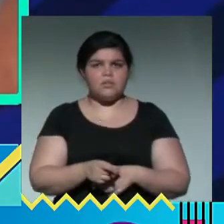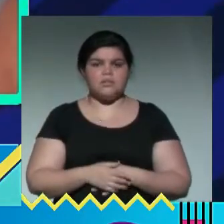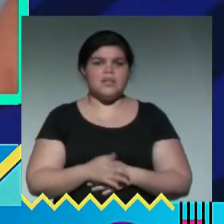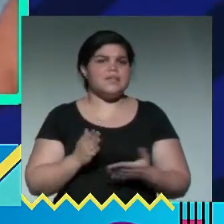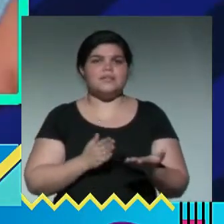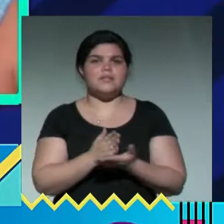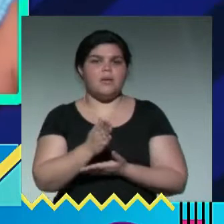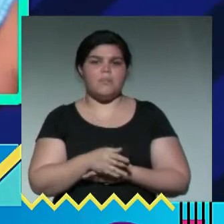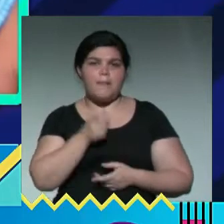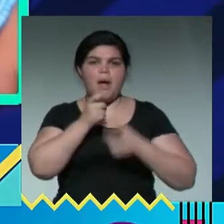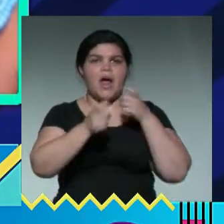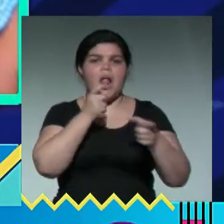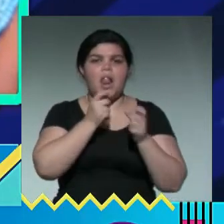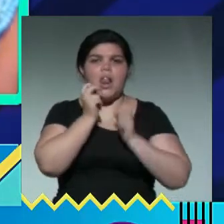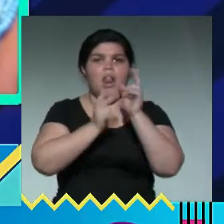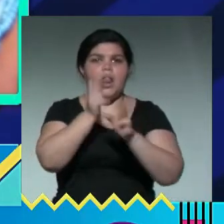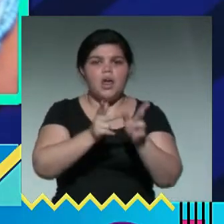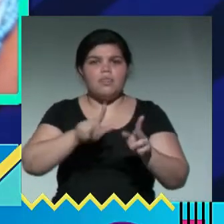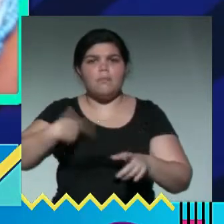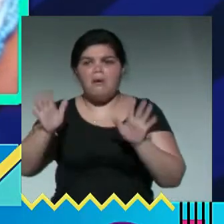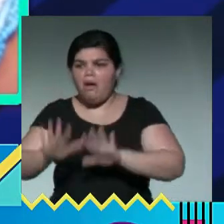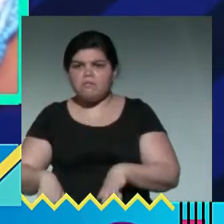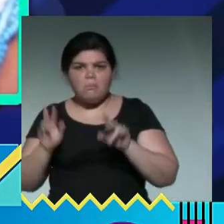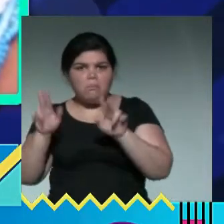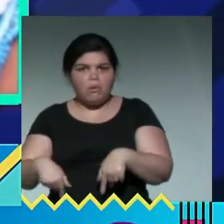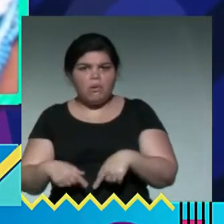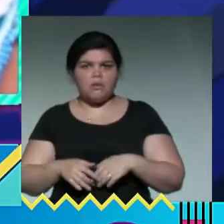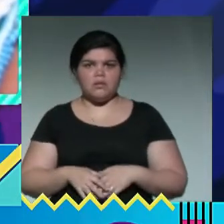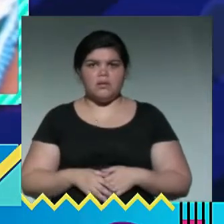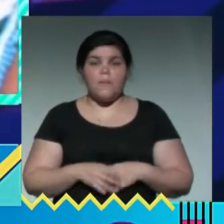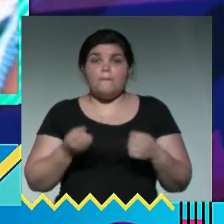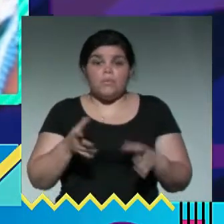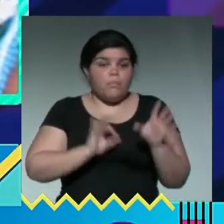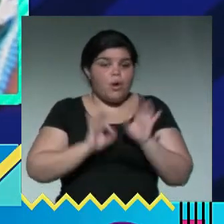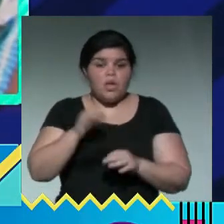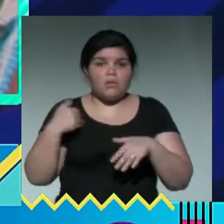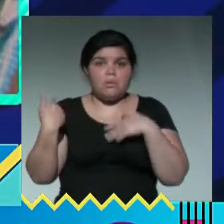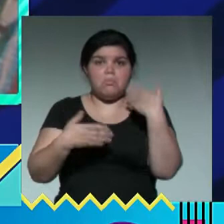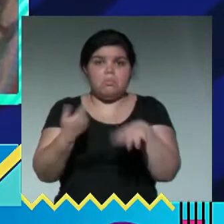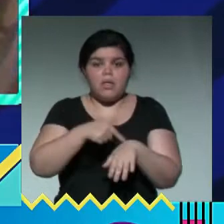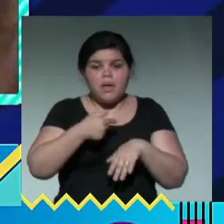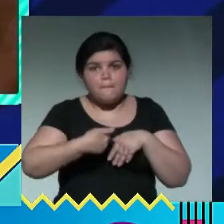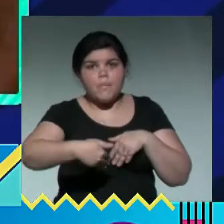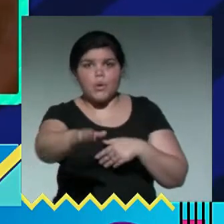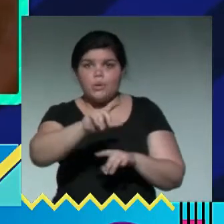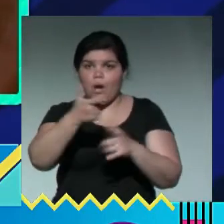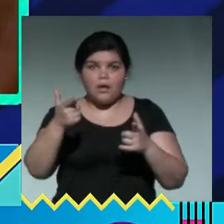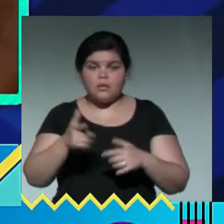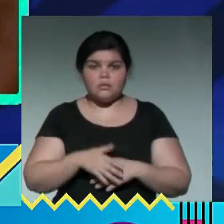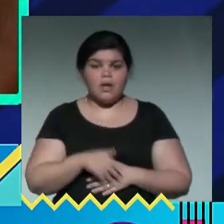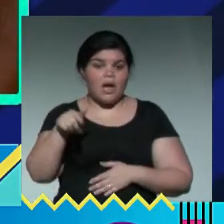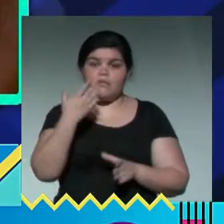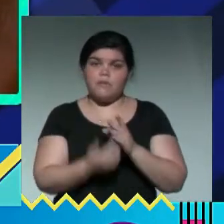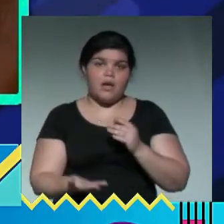eso es lo que nos pasa, porque no tenemos quizás también un proyecto a largo o mediano plazo. Y entonces creo que ahí es nuestra falla.